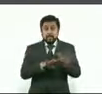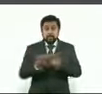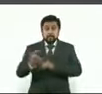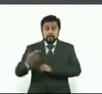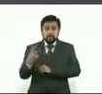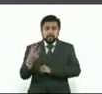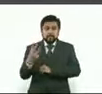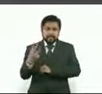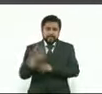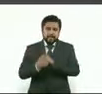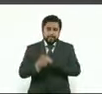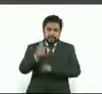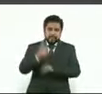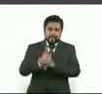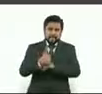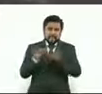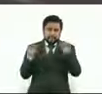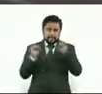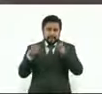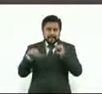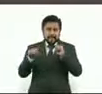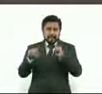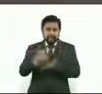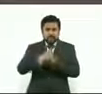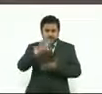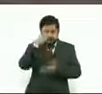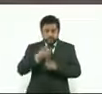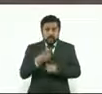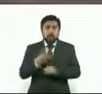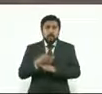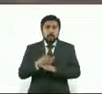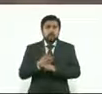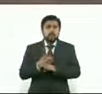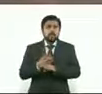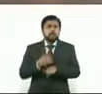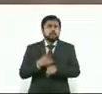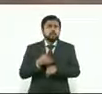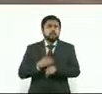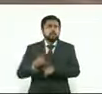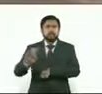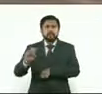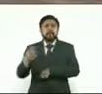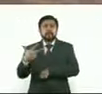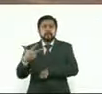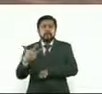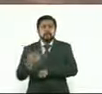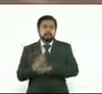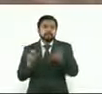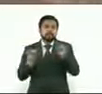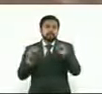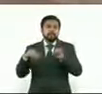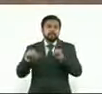1983, la primera edición de la Maratón de la Ciudad de México. Esta es la número 38. Ahí arrancó esta